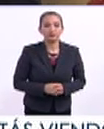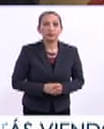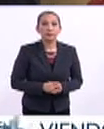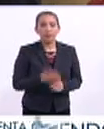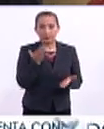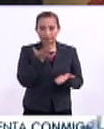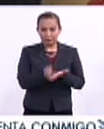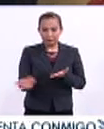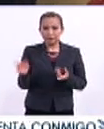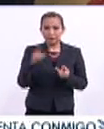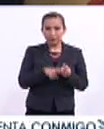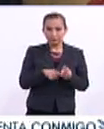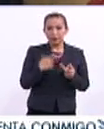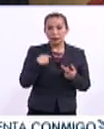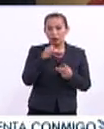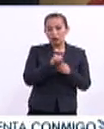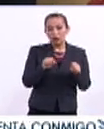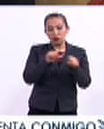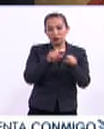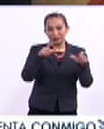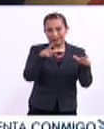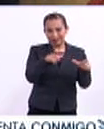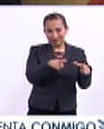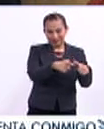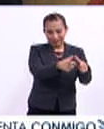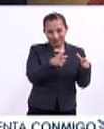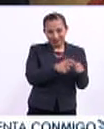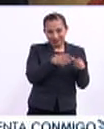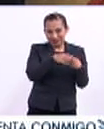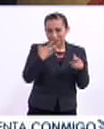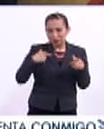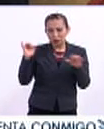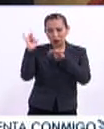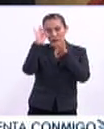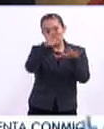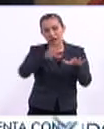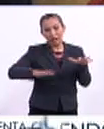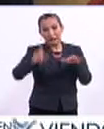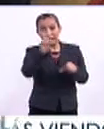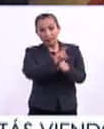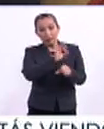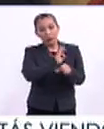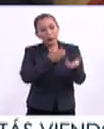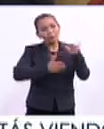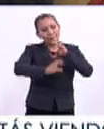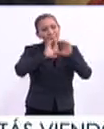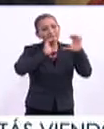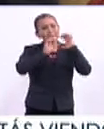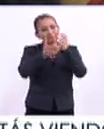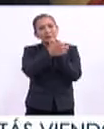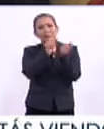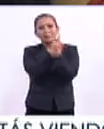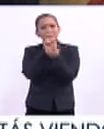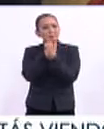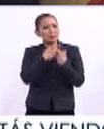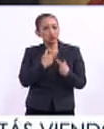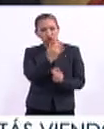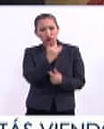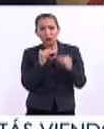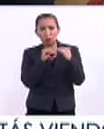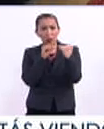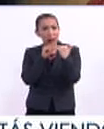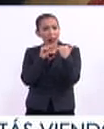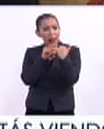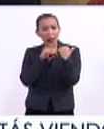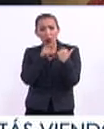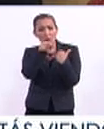por el otro, la sociedad, la gente que asiste a estos eventos, ese día puede dialogar con los expertos al tú por tú,